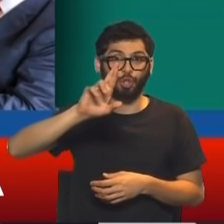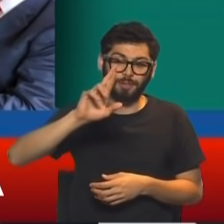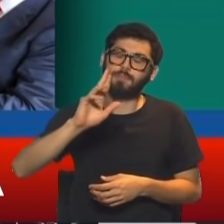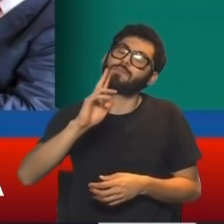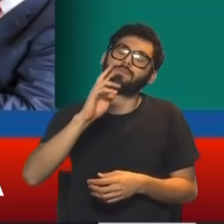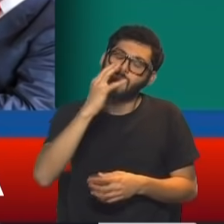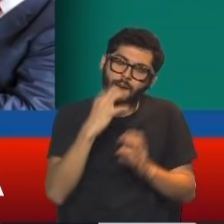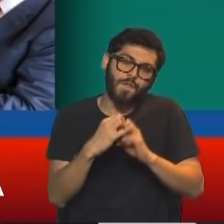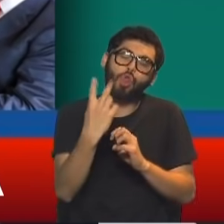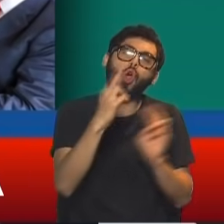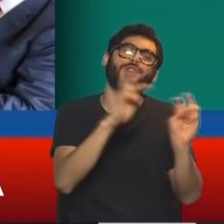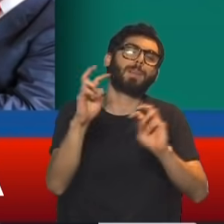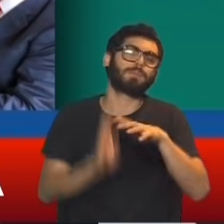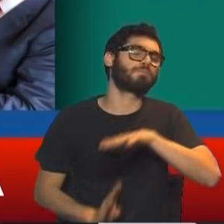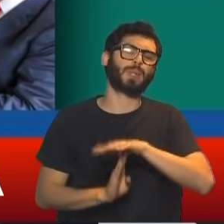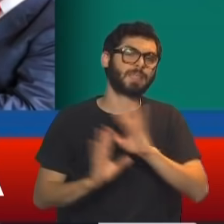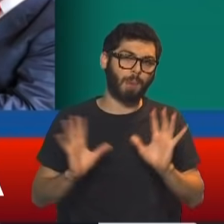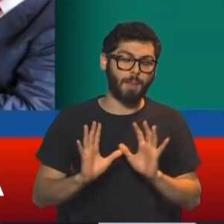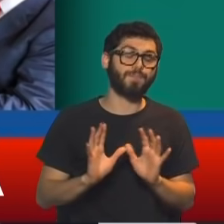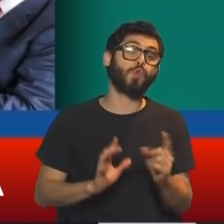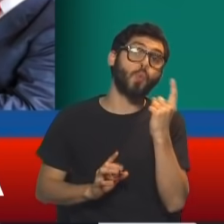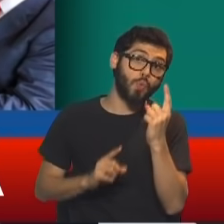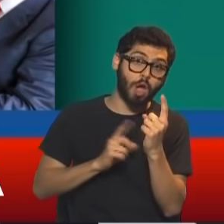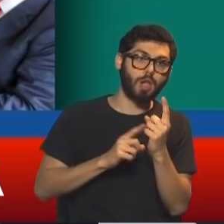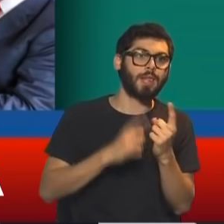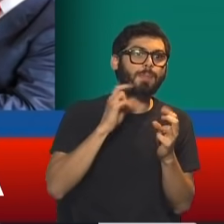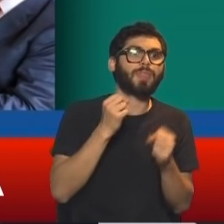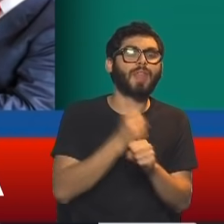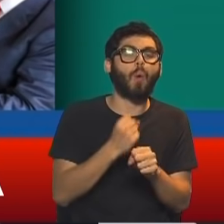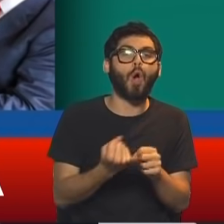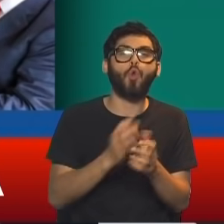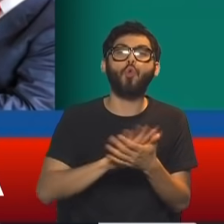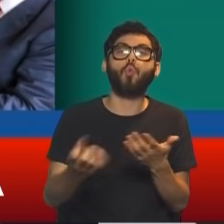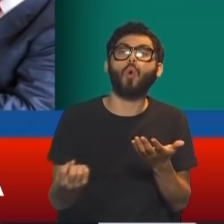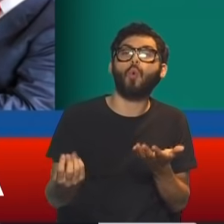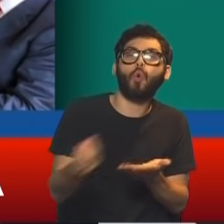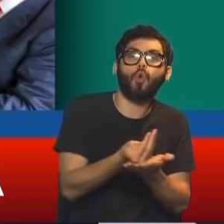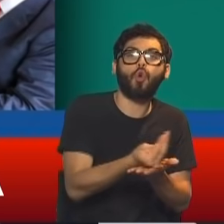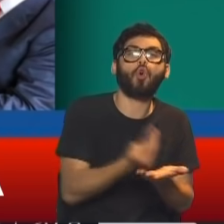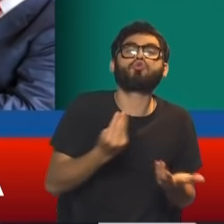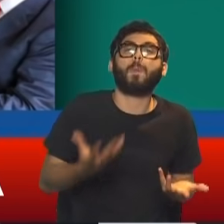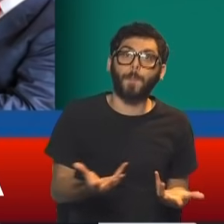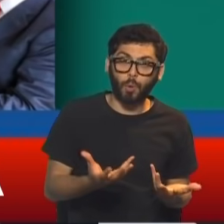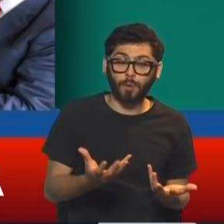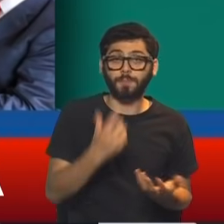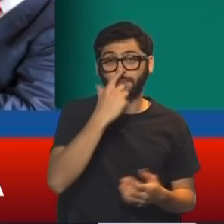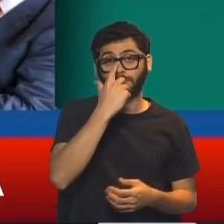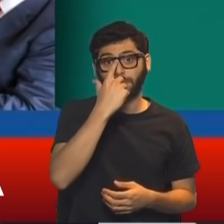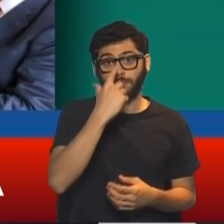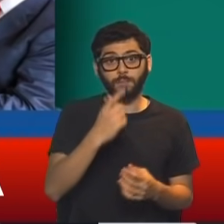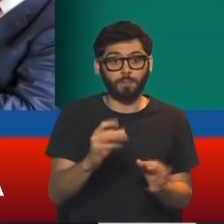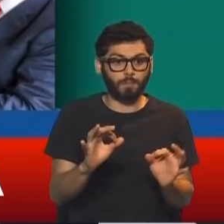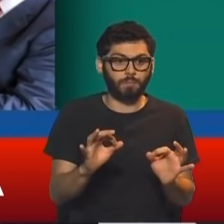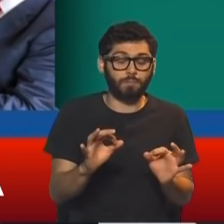El primero, justamente la creación de empleo, ¿no? Cómo pensar estrategias para poder generar